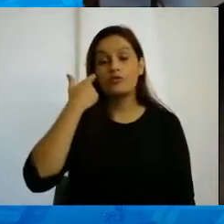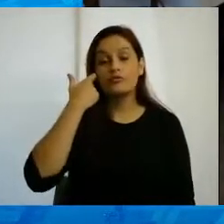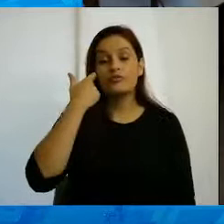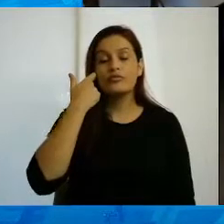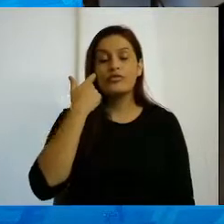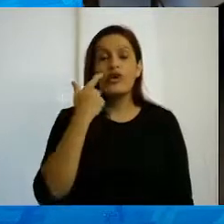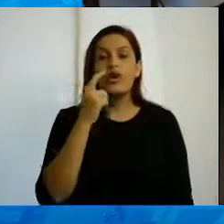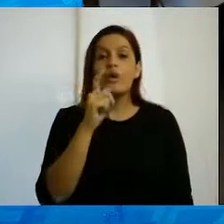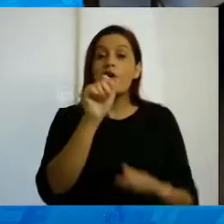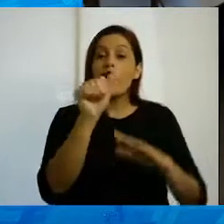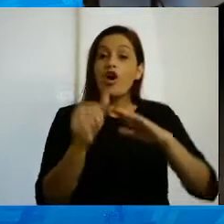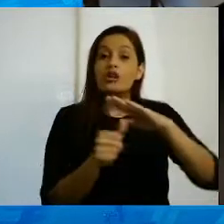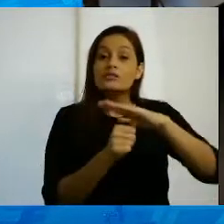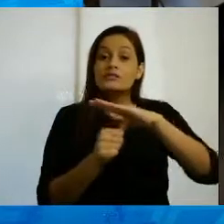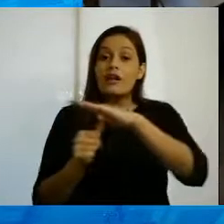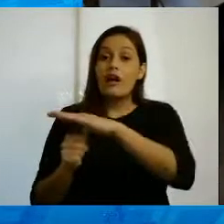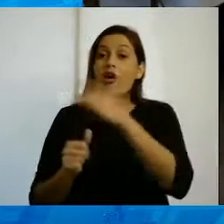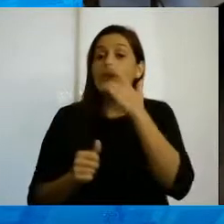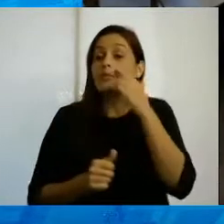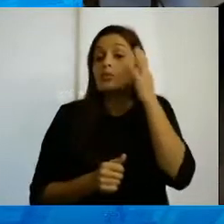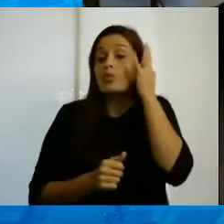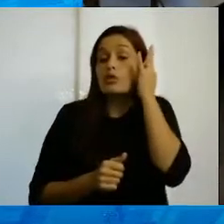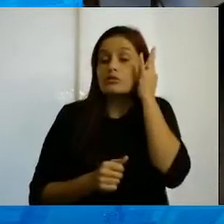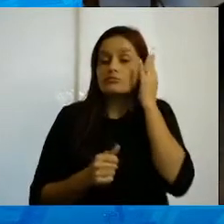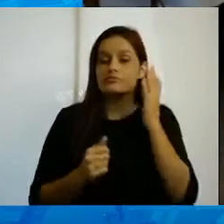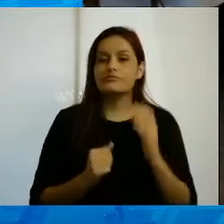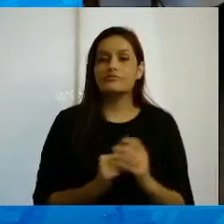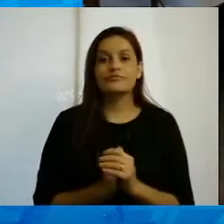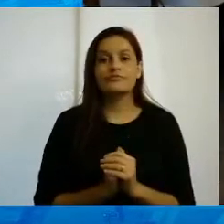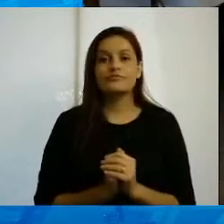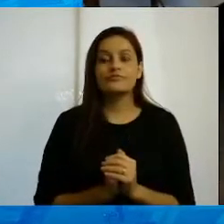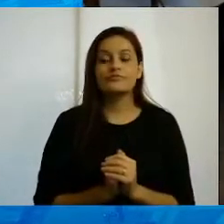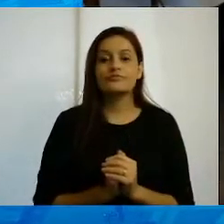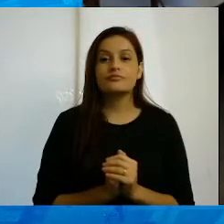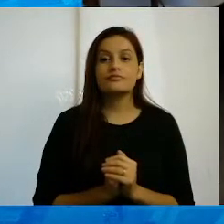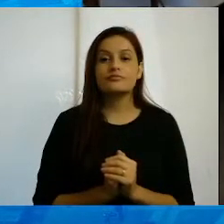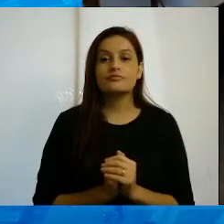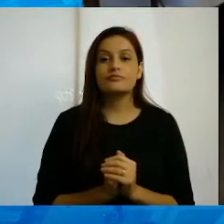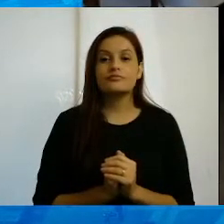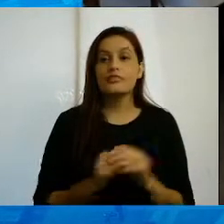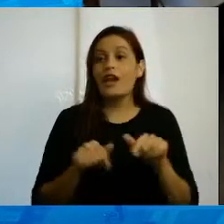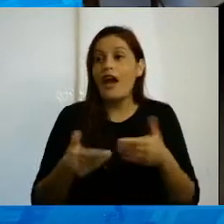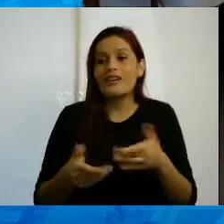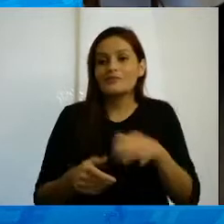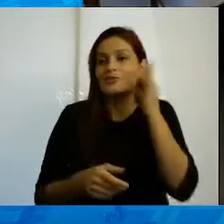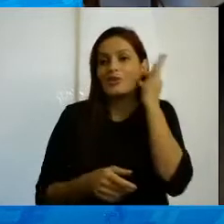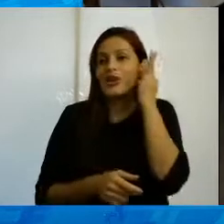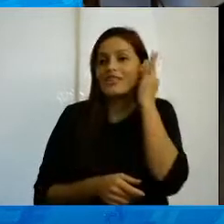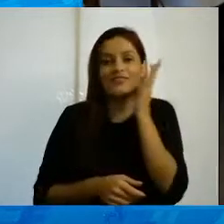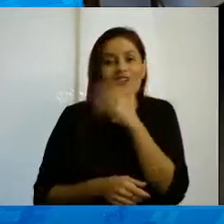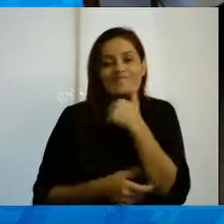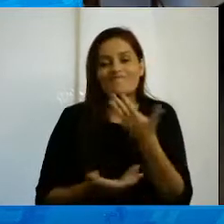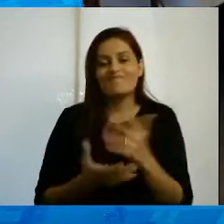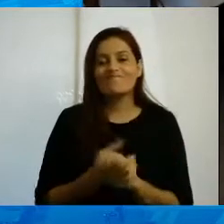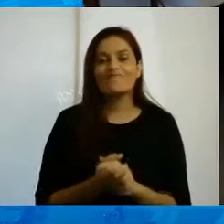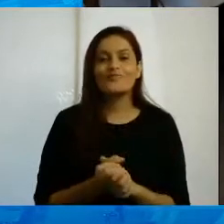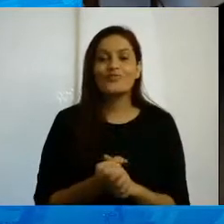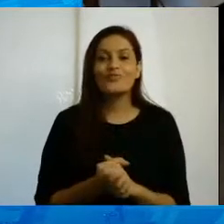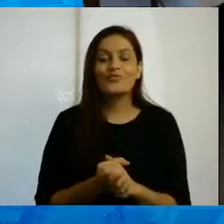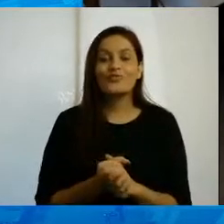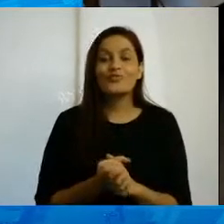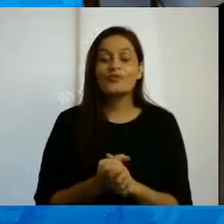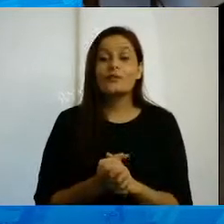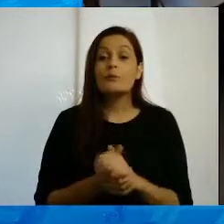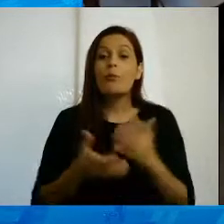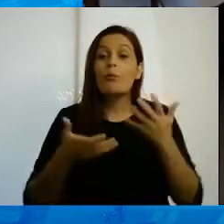los concejales y las concejalas, que lamentablemente en este espacio no hay, los concejales